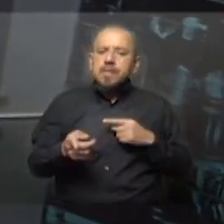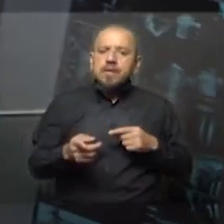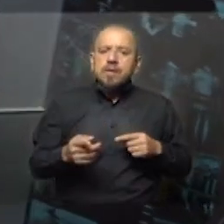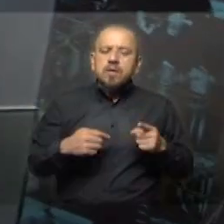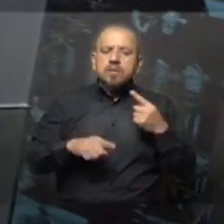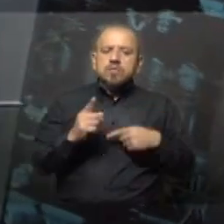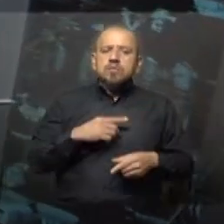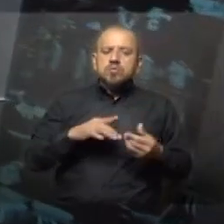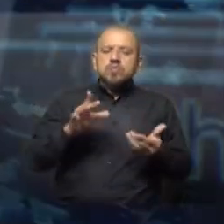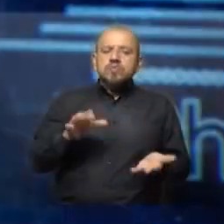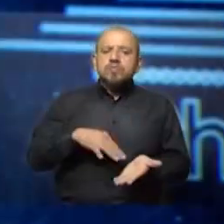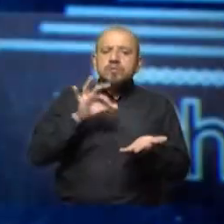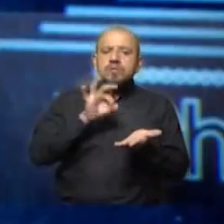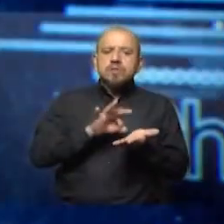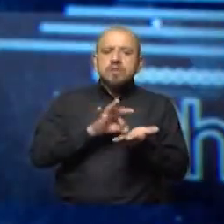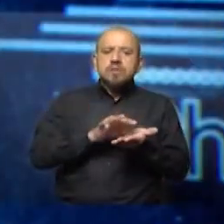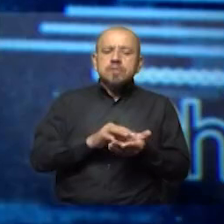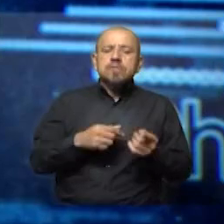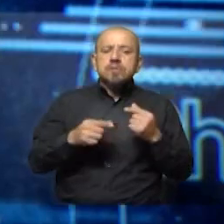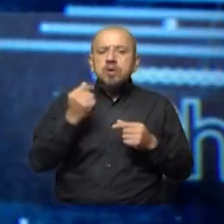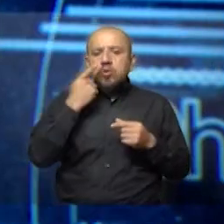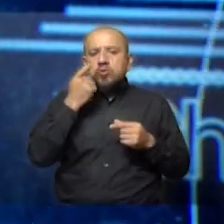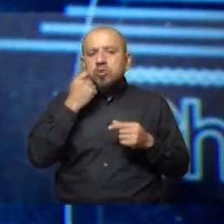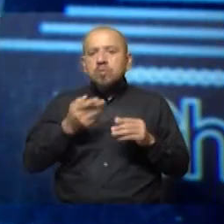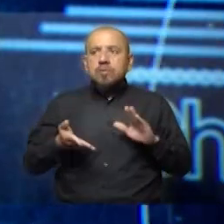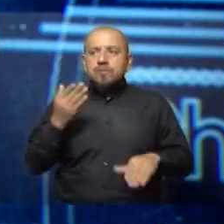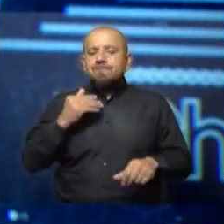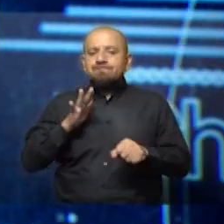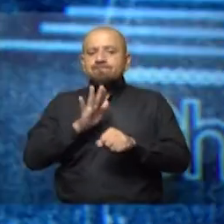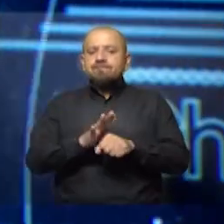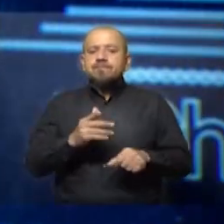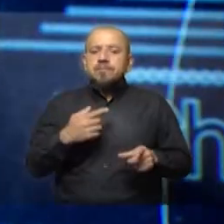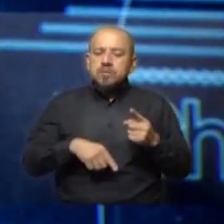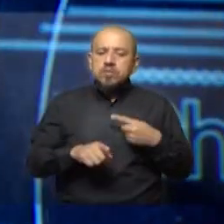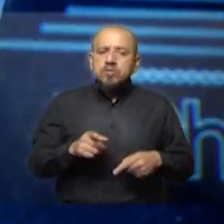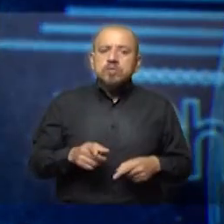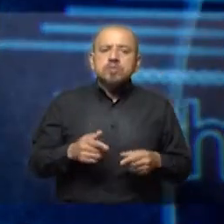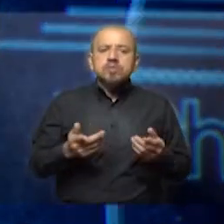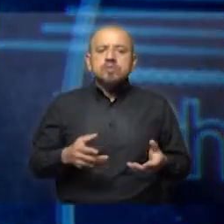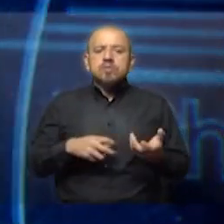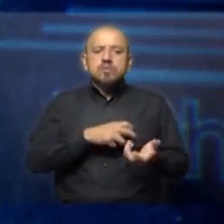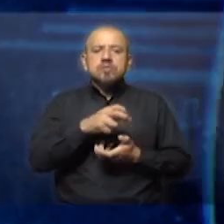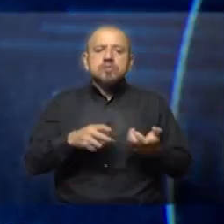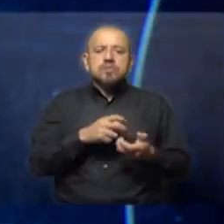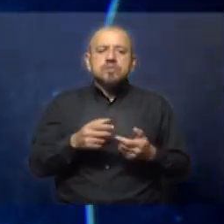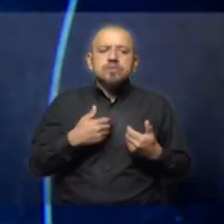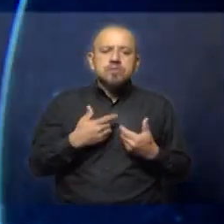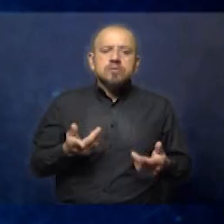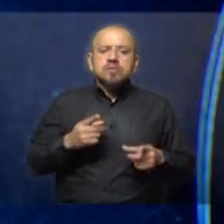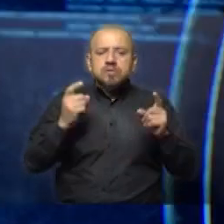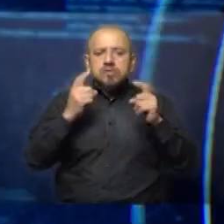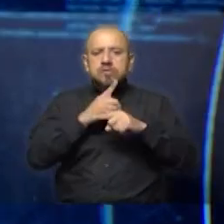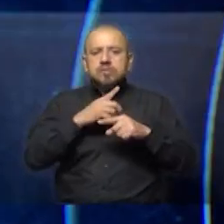un sistema de opresión que favorece a los hombres y en ese sentido se me hace un poco complejo se me hace un poco difícil